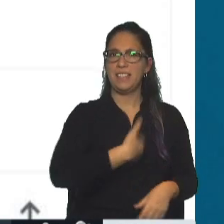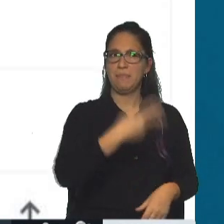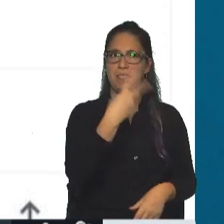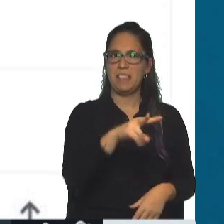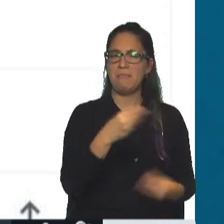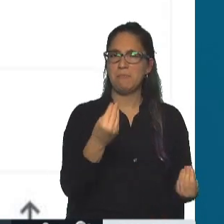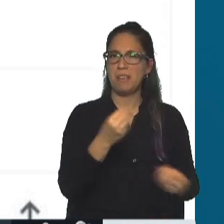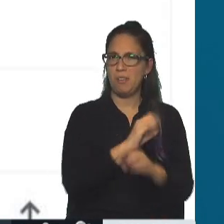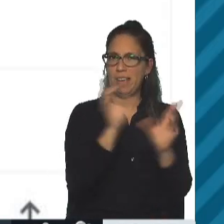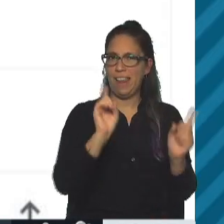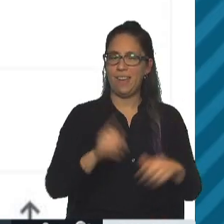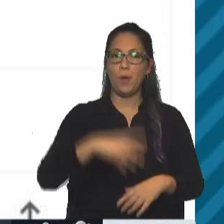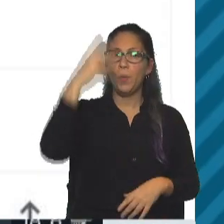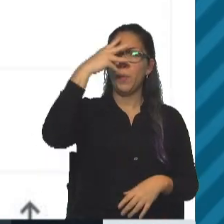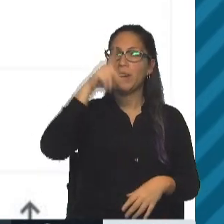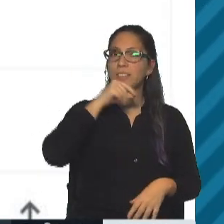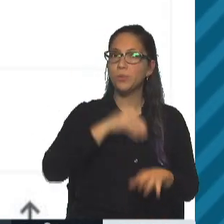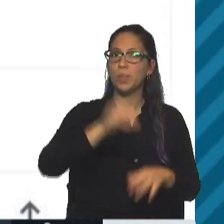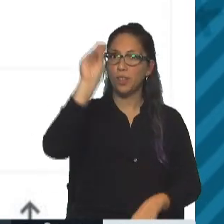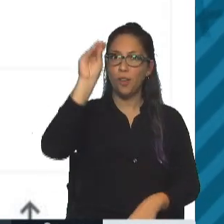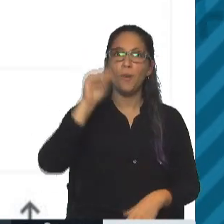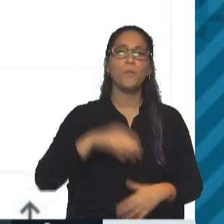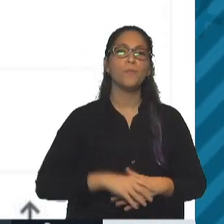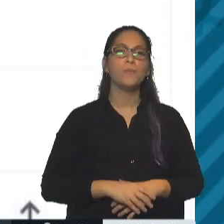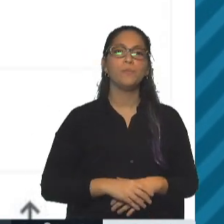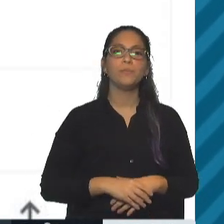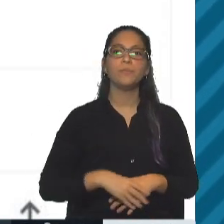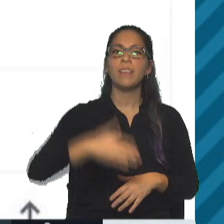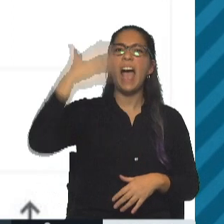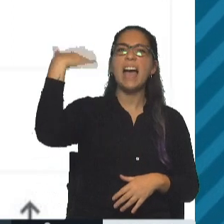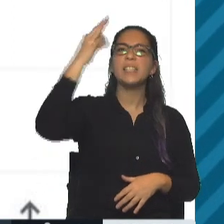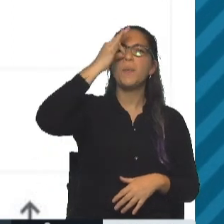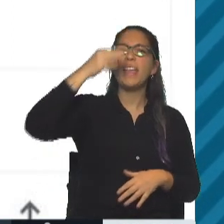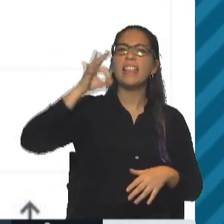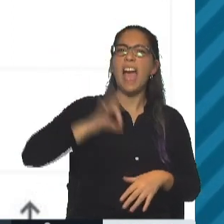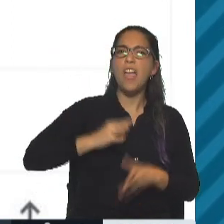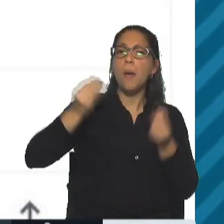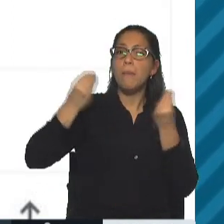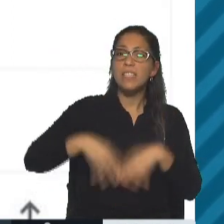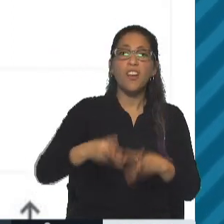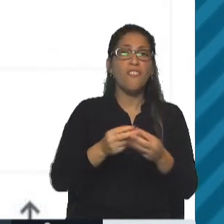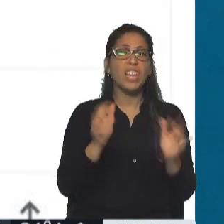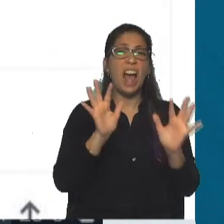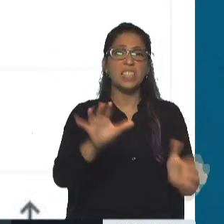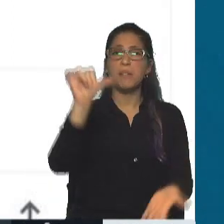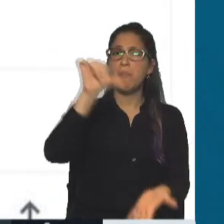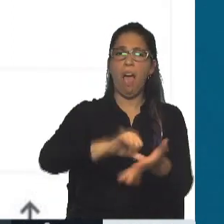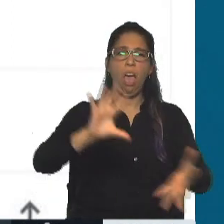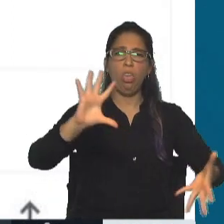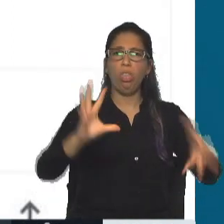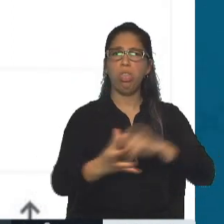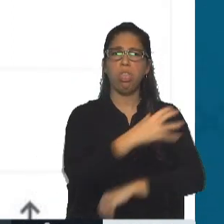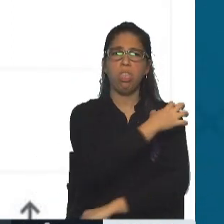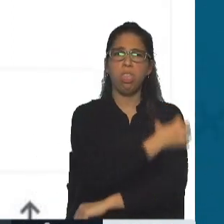Hay otro tuit de Patricia Bullrich, en este caso, lo que comenzaron hace 20 años termina así, con un país ruinoso,